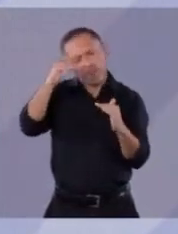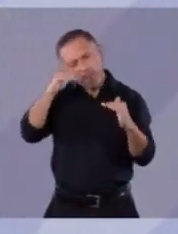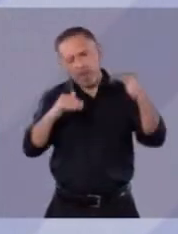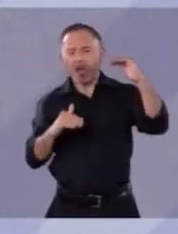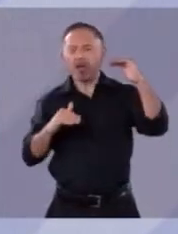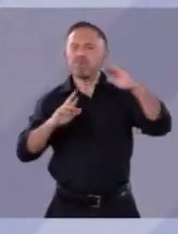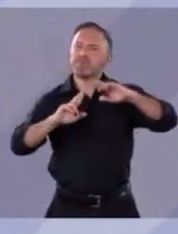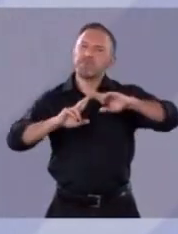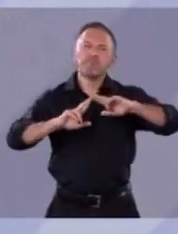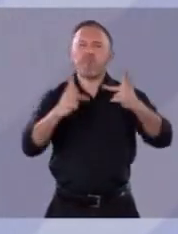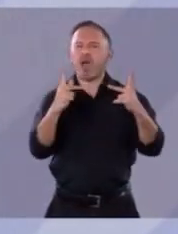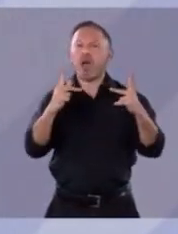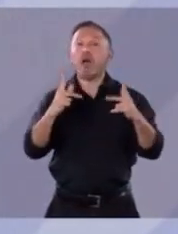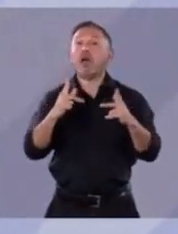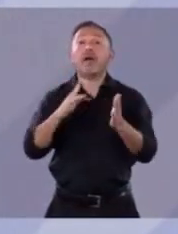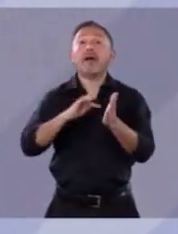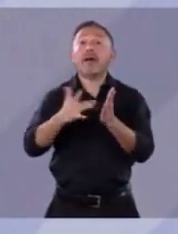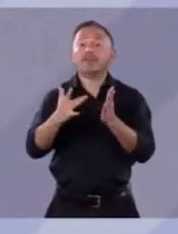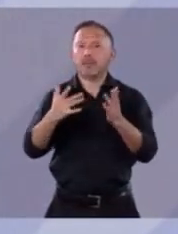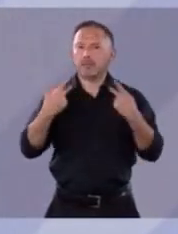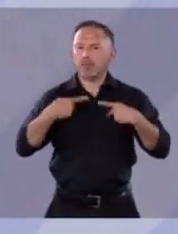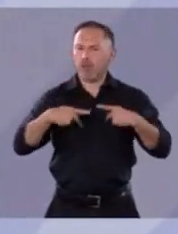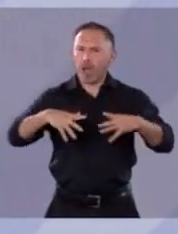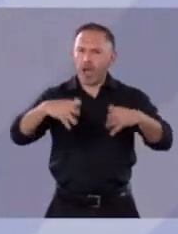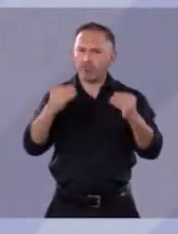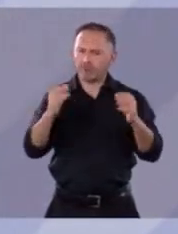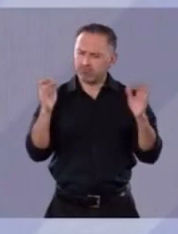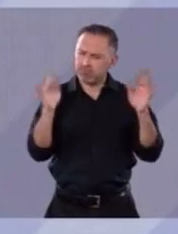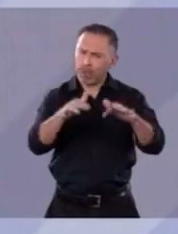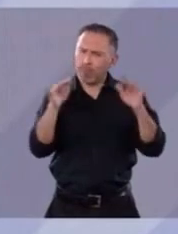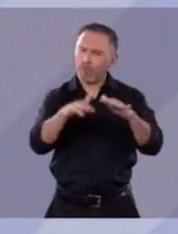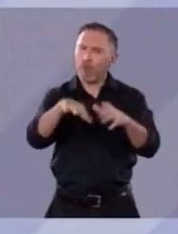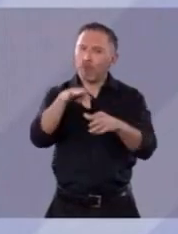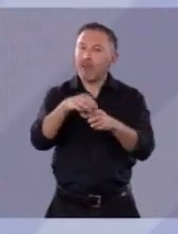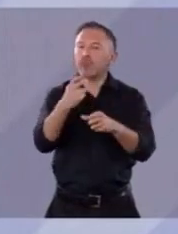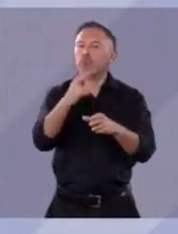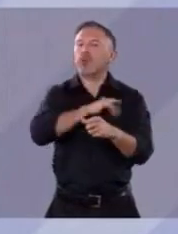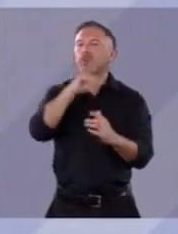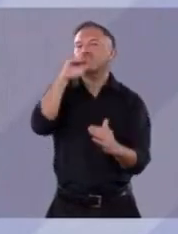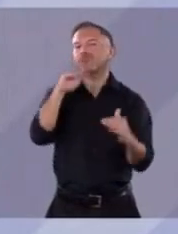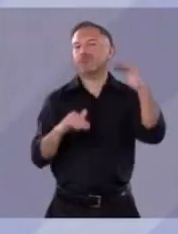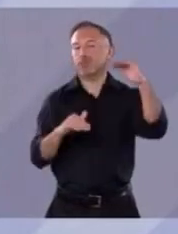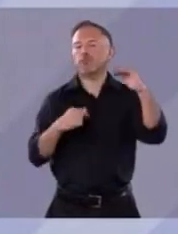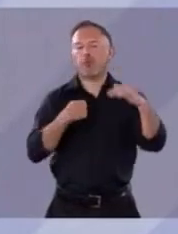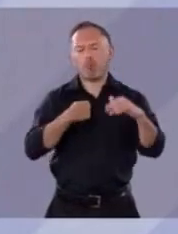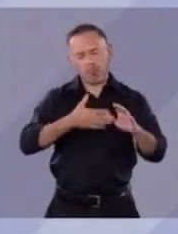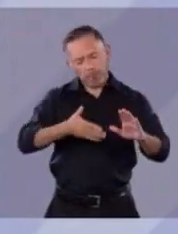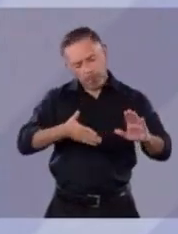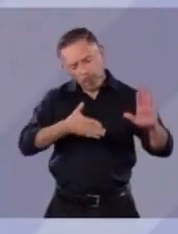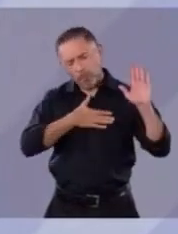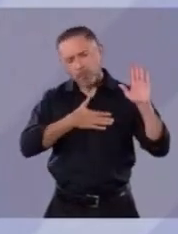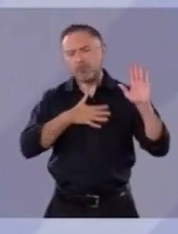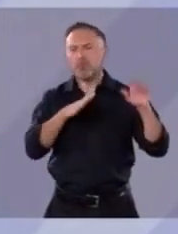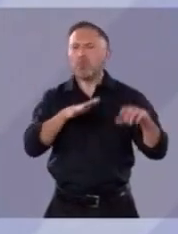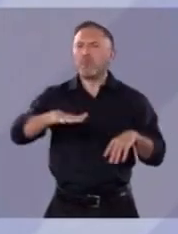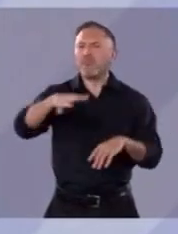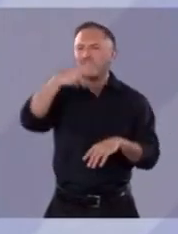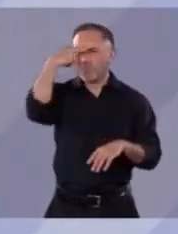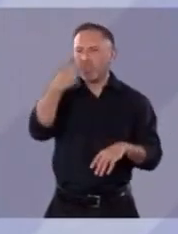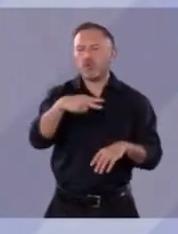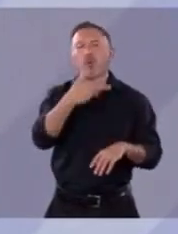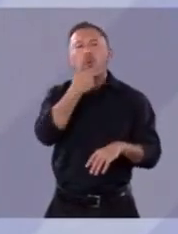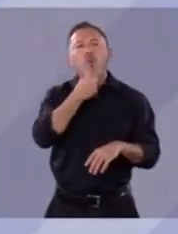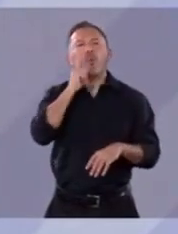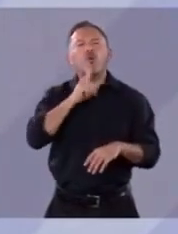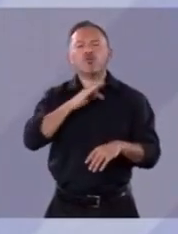hacer con el voto masivo me comprometo con el pueblo de México a gobernar para todos y para todas y a llevar a